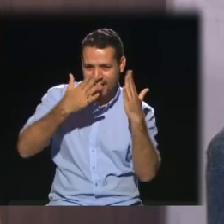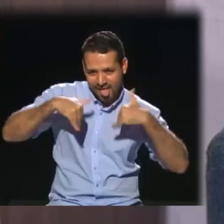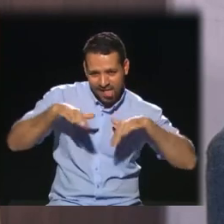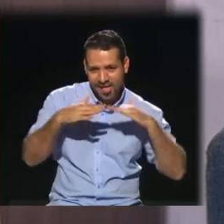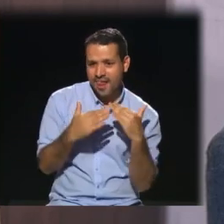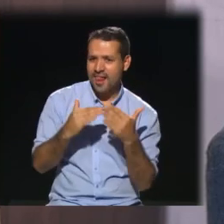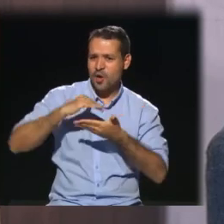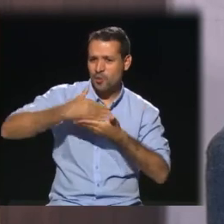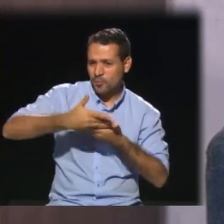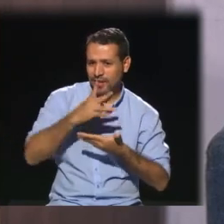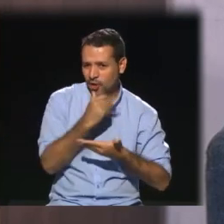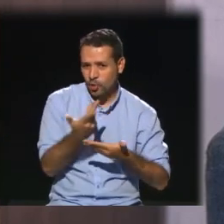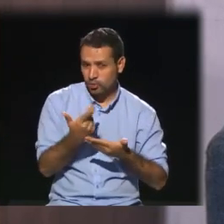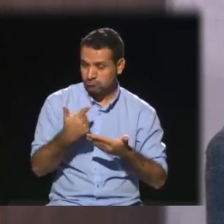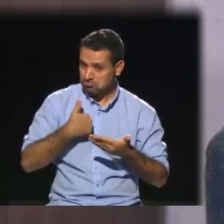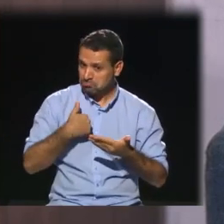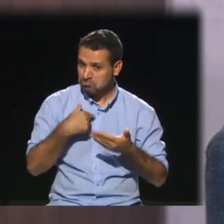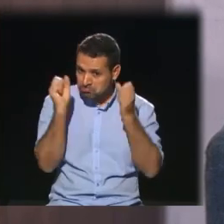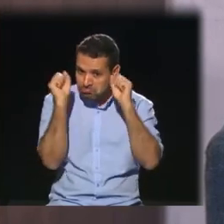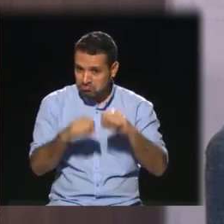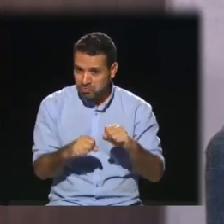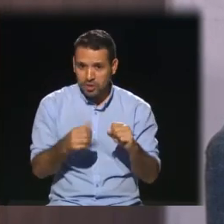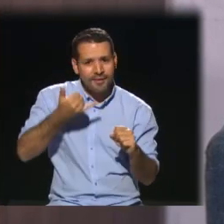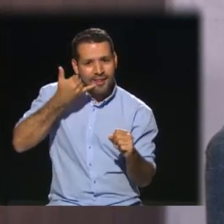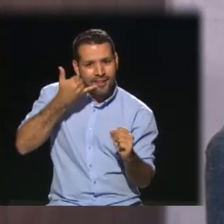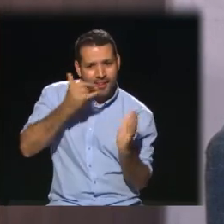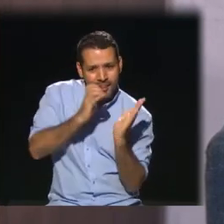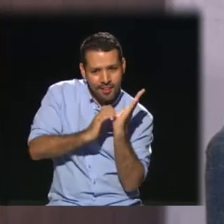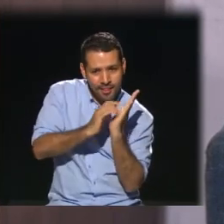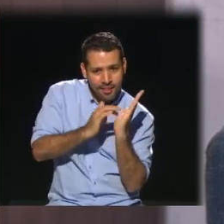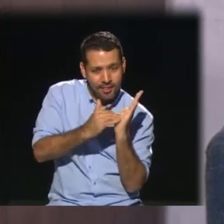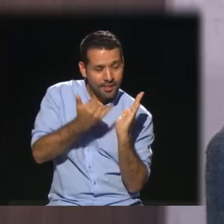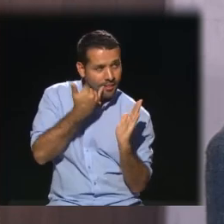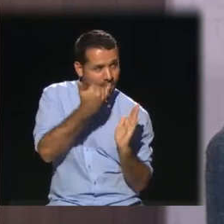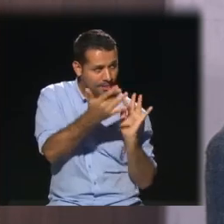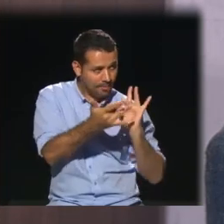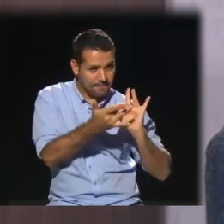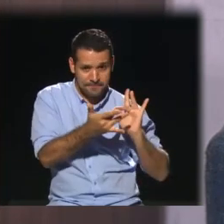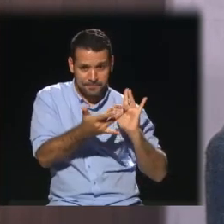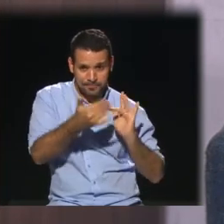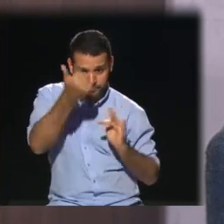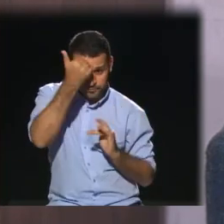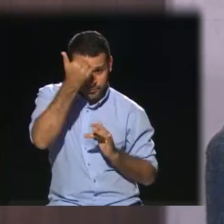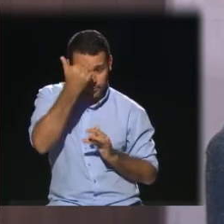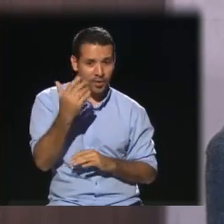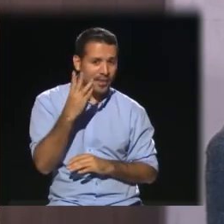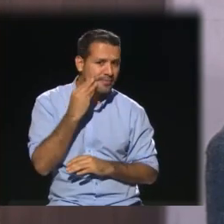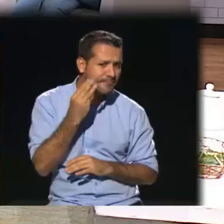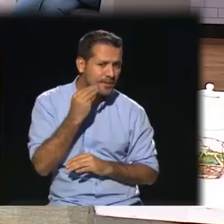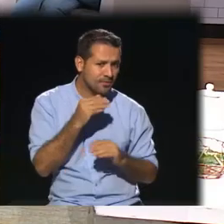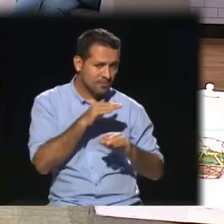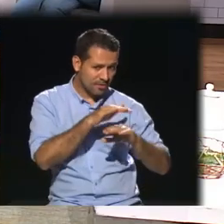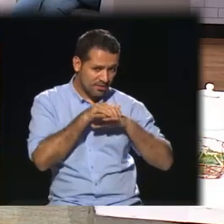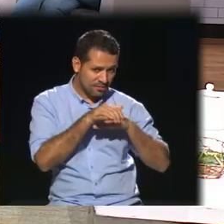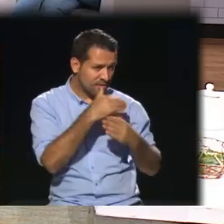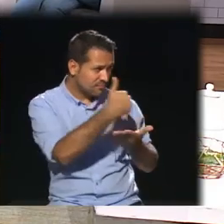acceder, pero entonces yo puedo marcar un número de teléfono y encuentro algún docente experto en inglés que me pueda acompañar en mi